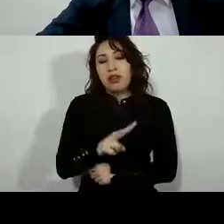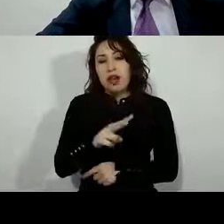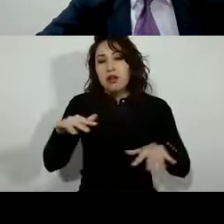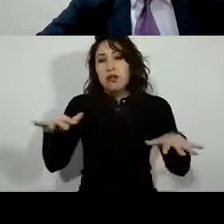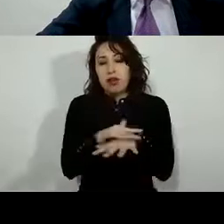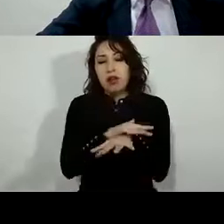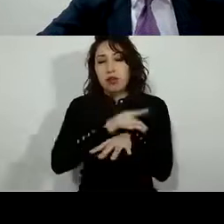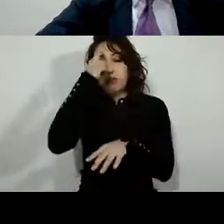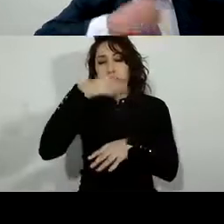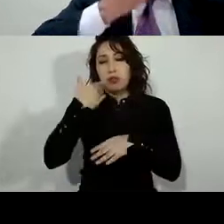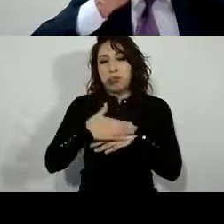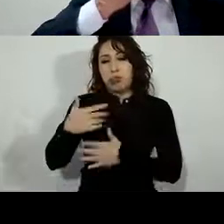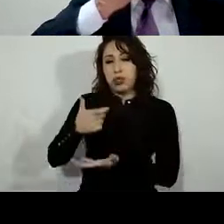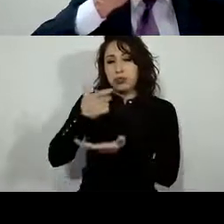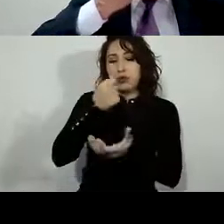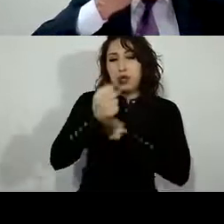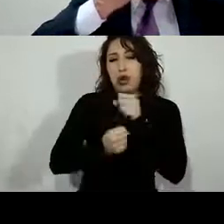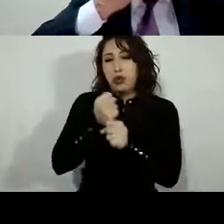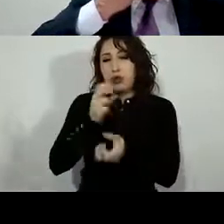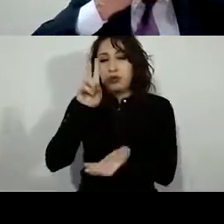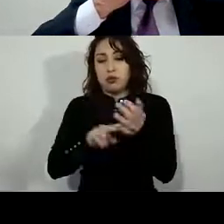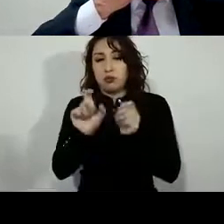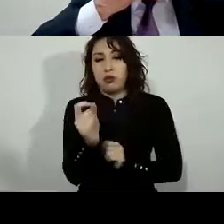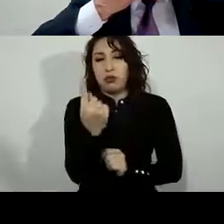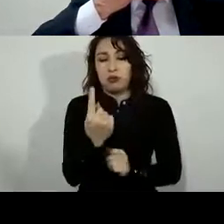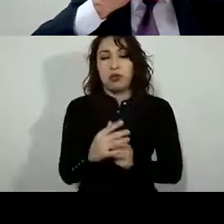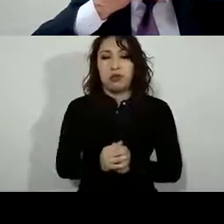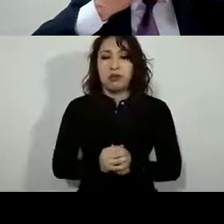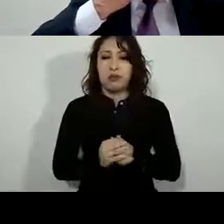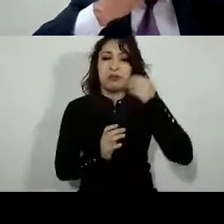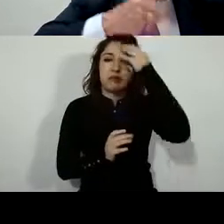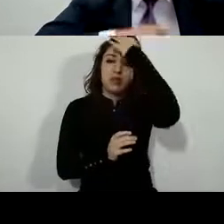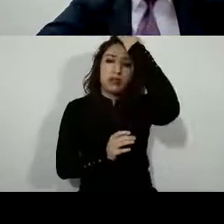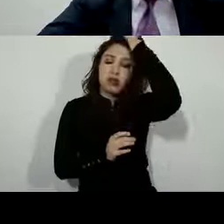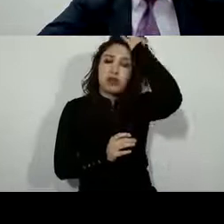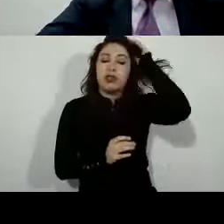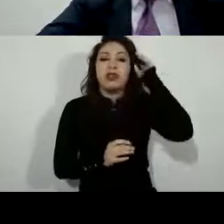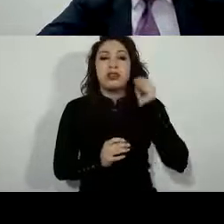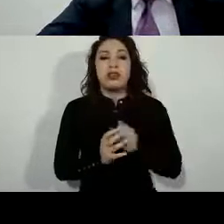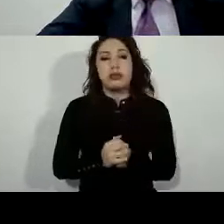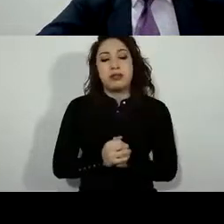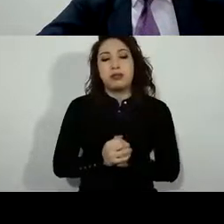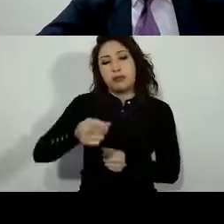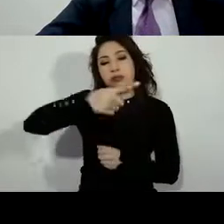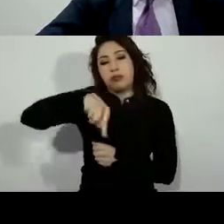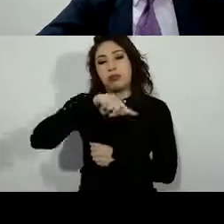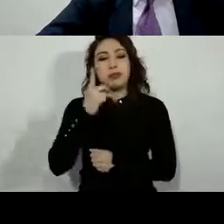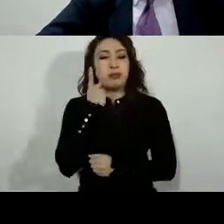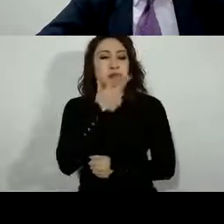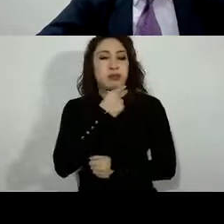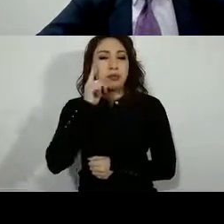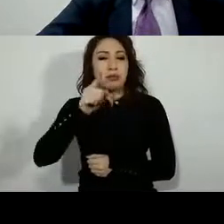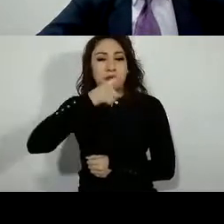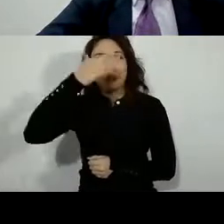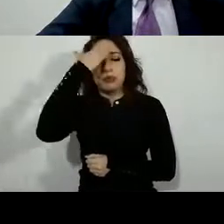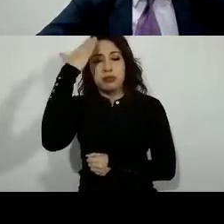del 2021. Y como ustedes pues ya tienen conocimiento, el pretecho que